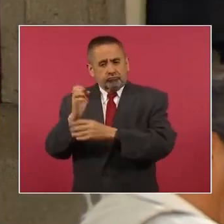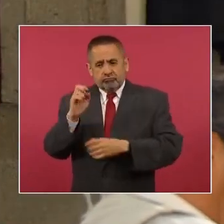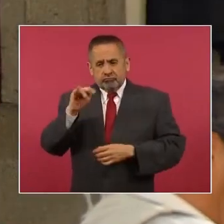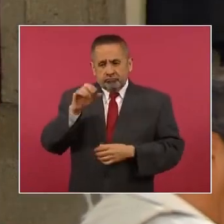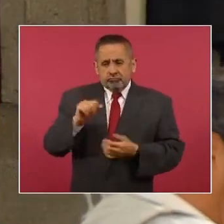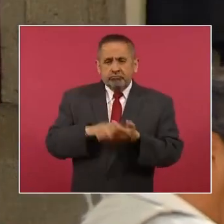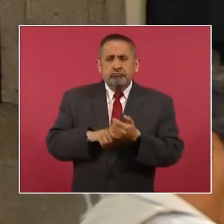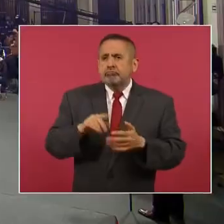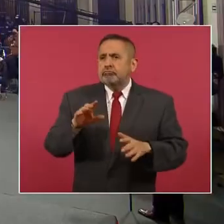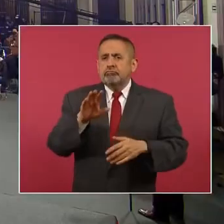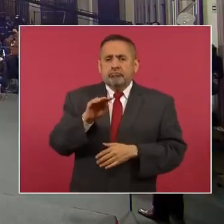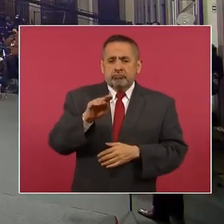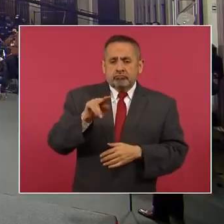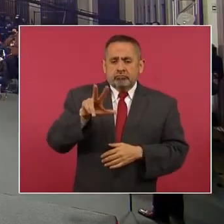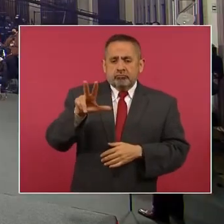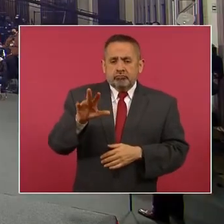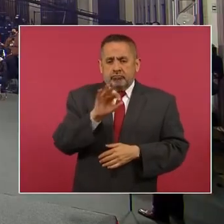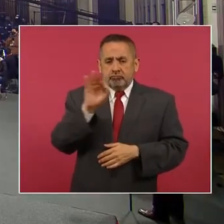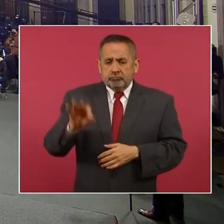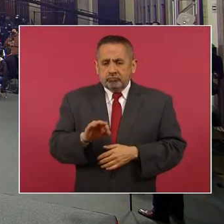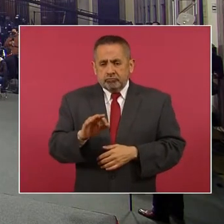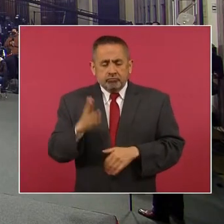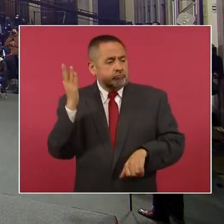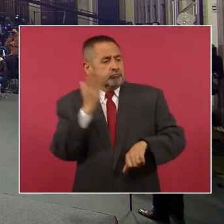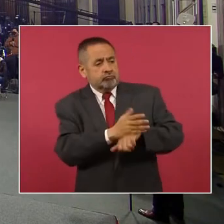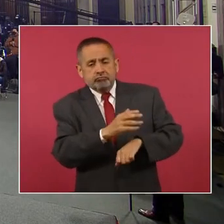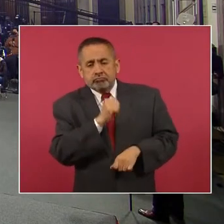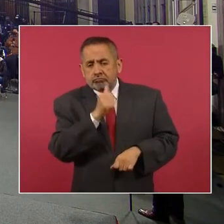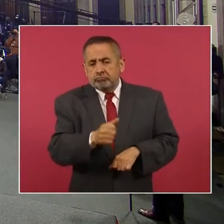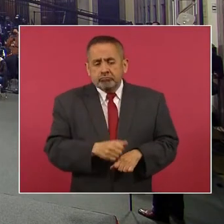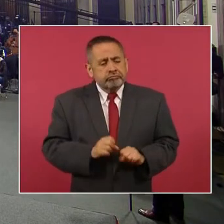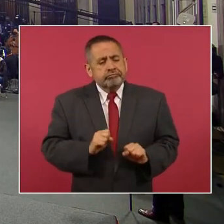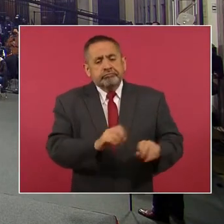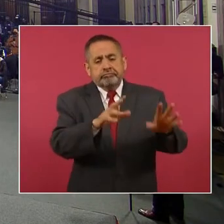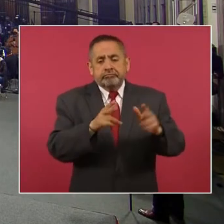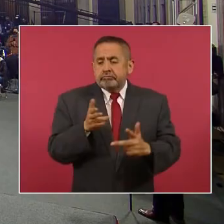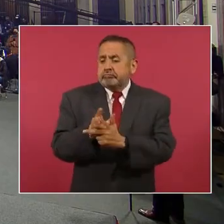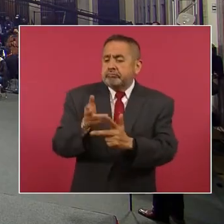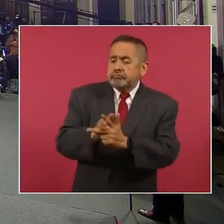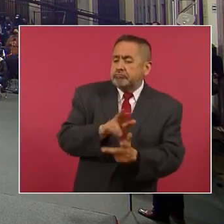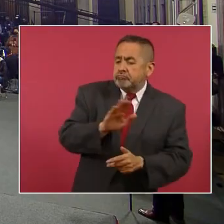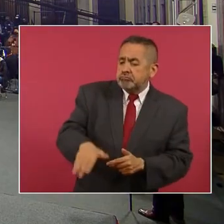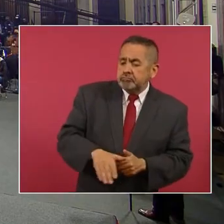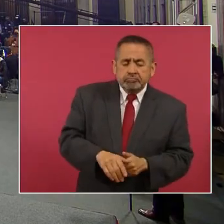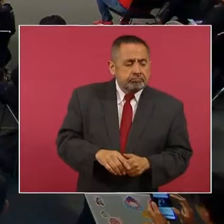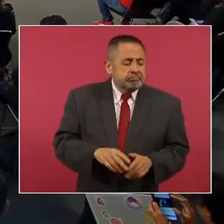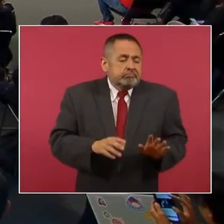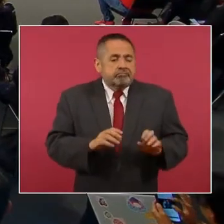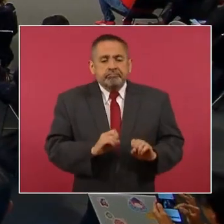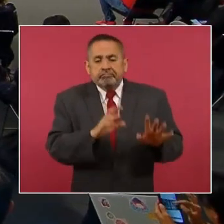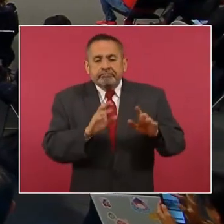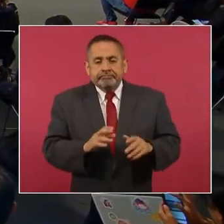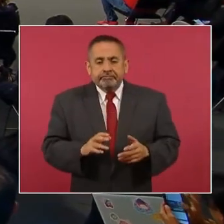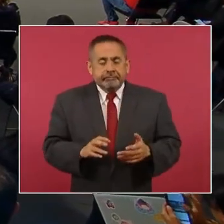un 98% de impunidad en los casos de compañeros periodistas asesinados. Le